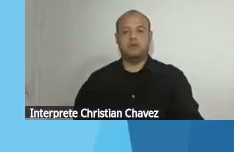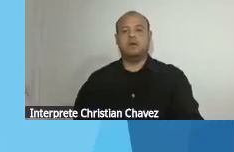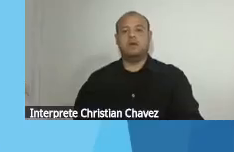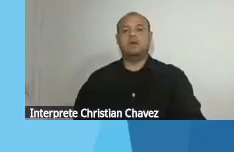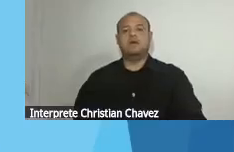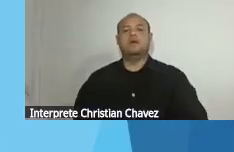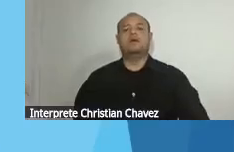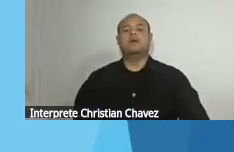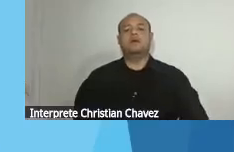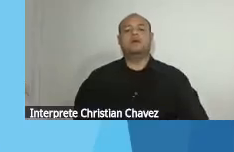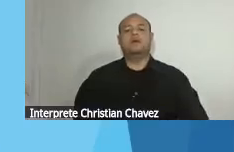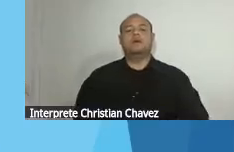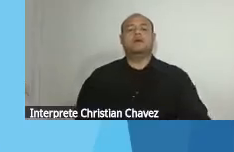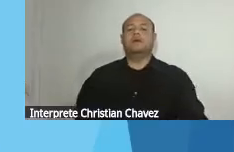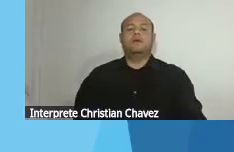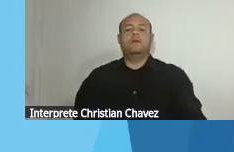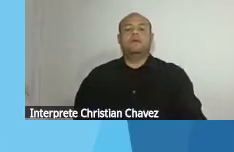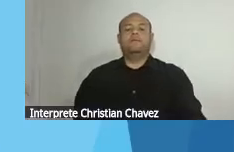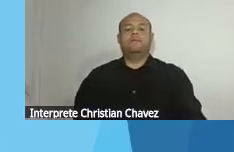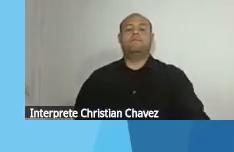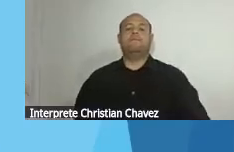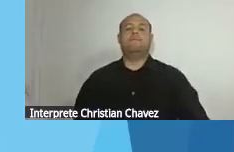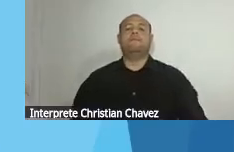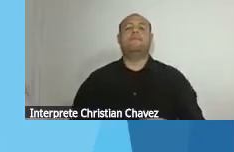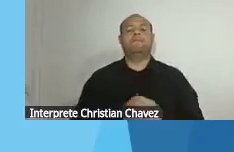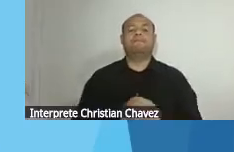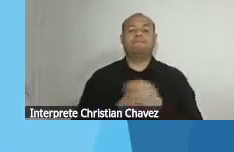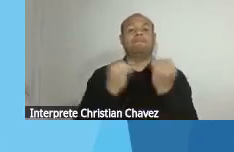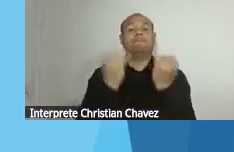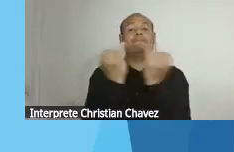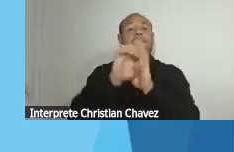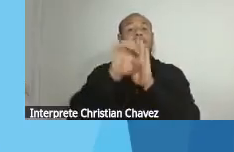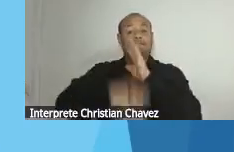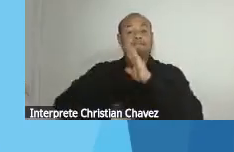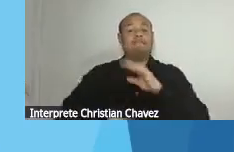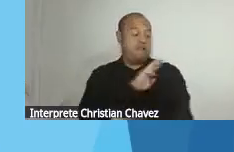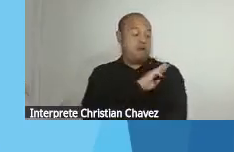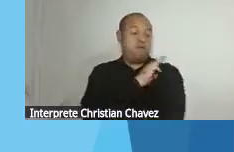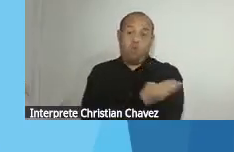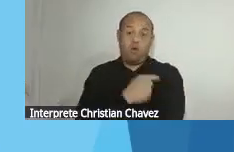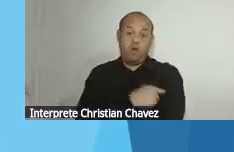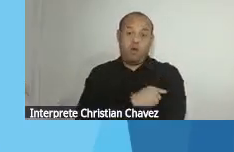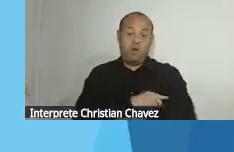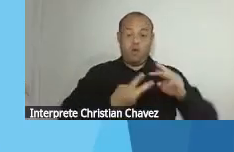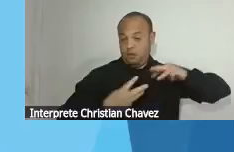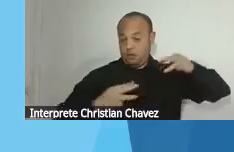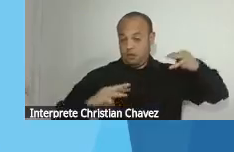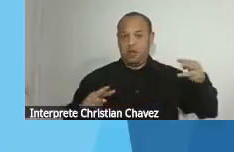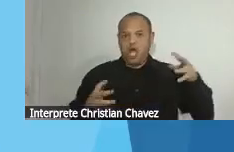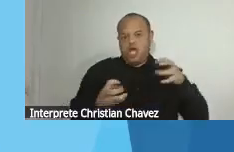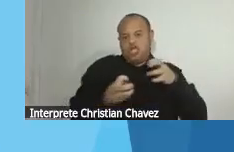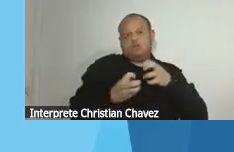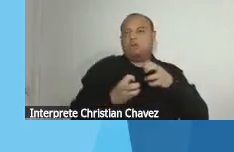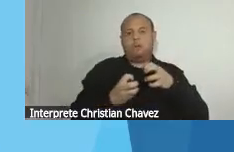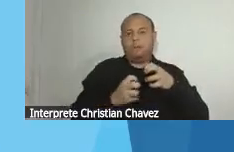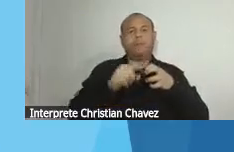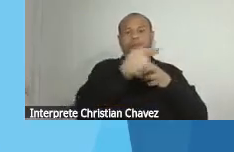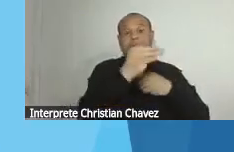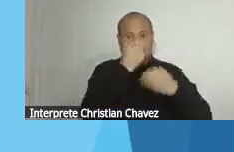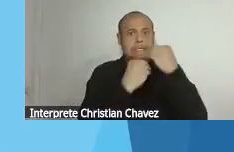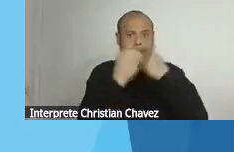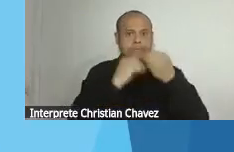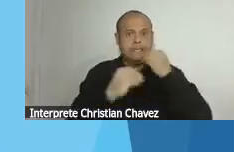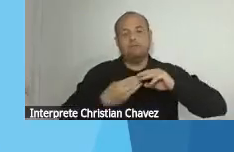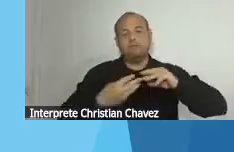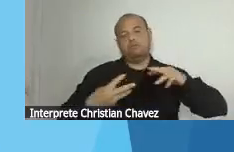cabo pues una adecuada también contracción muscular, ¿sí? Entonces, de forma general, pues las vitaminas y minerales nos ayudan a que